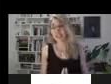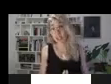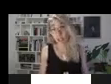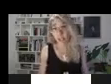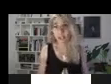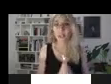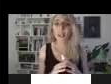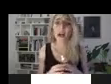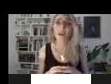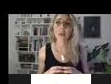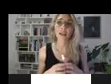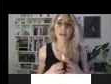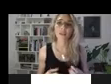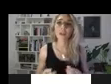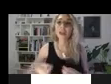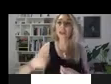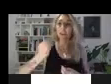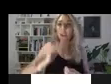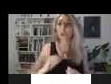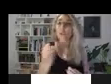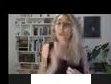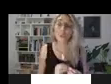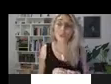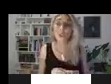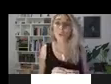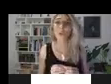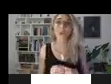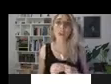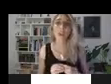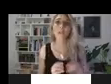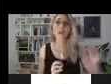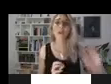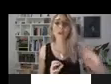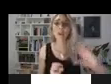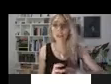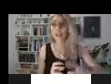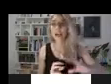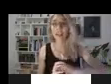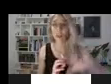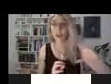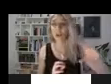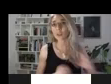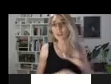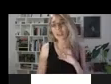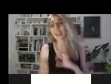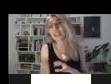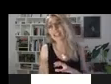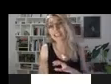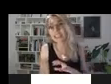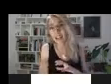las tasaciones de las obras de arte históricas, y que en muchas oportunidades podemos tomar algunos de